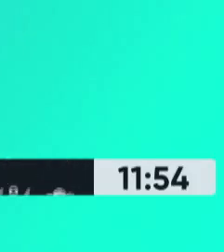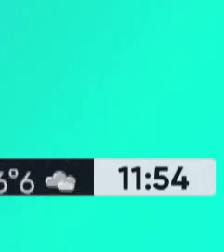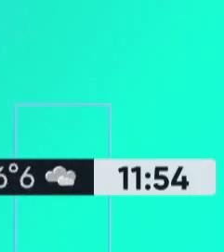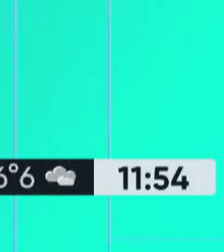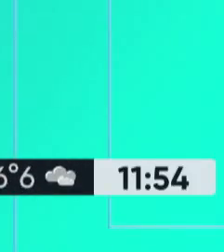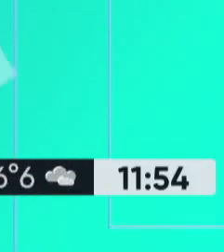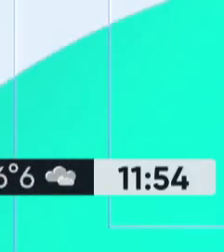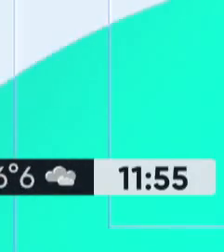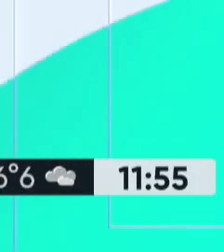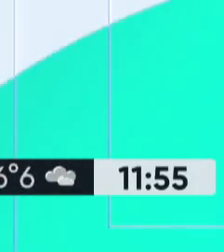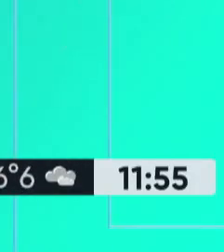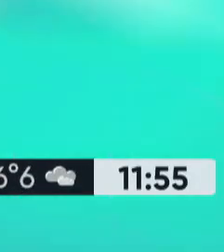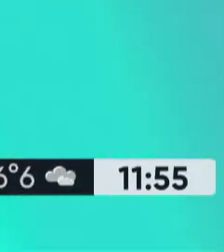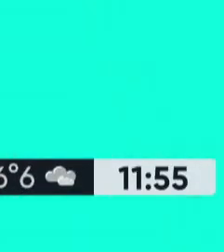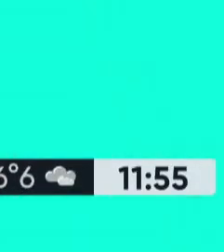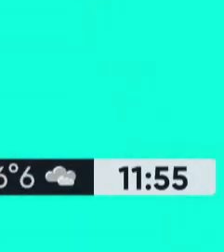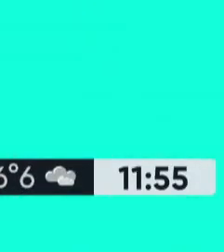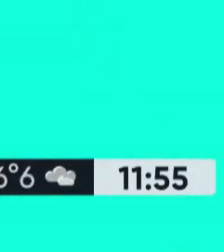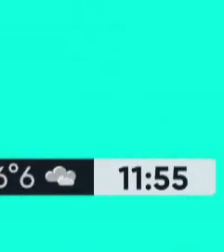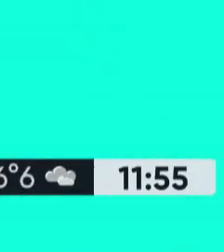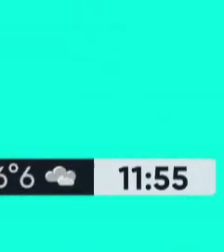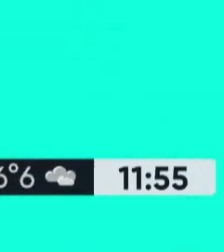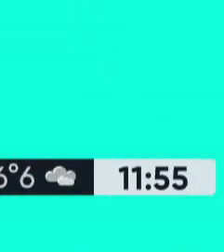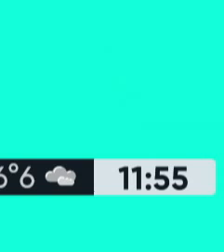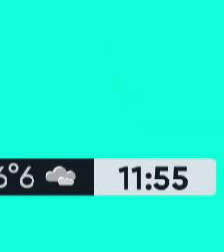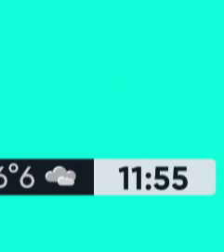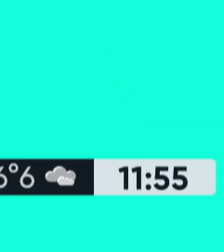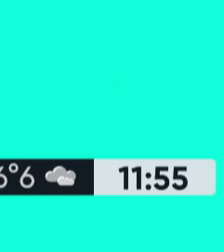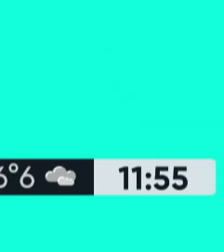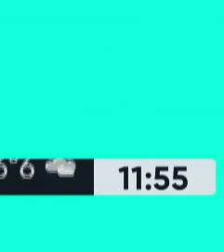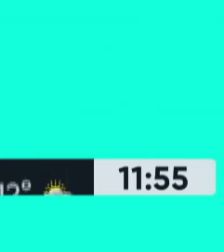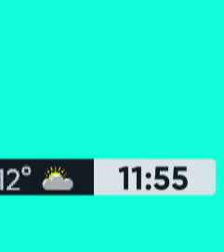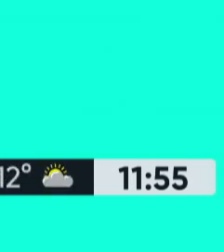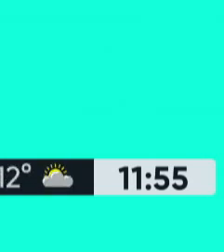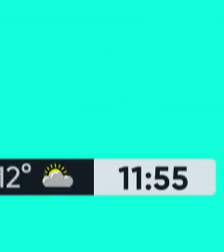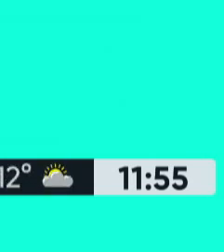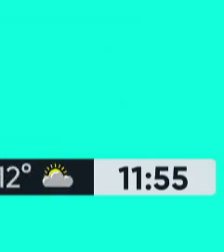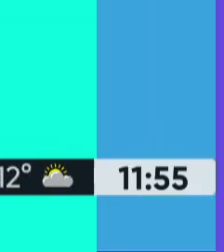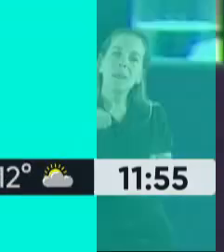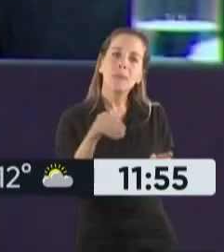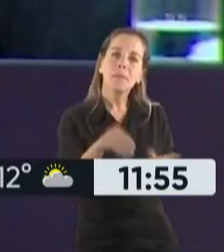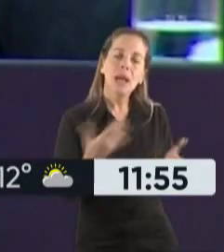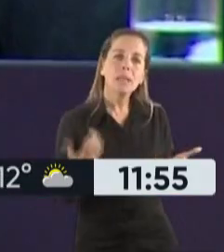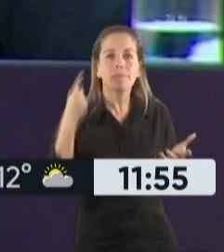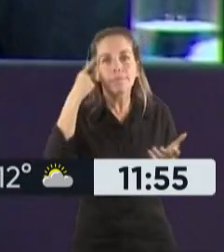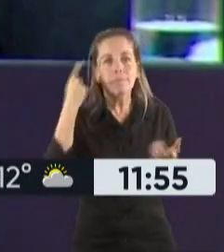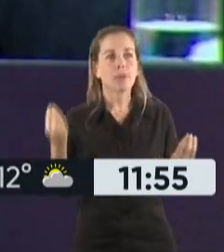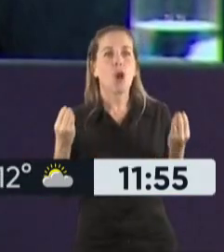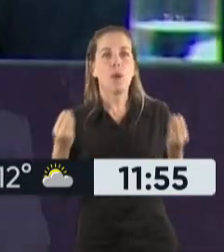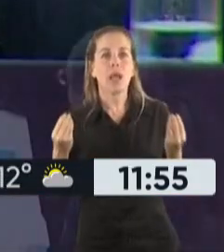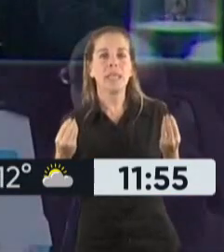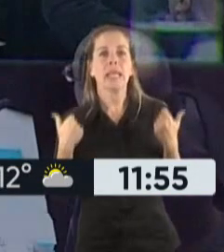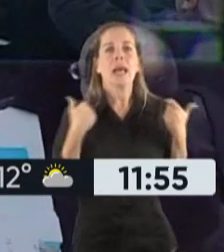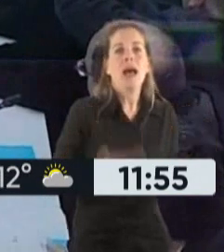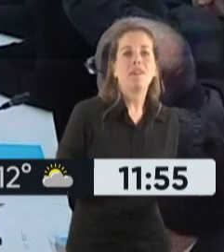Y es un debate que uno siempre piensa que está saldado, pero nunca termina de saldar. Quisiera ser que uno es alguien que quiere el agro o El presidente